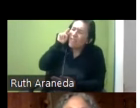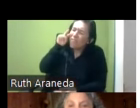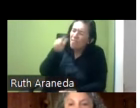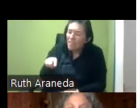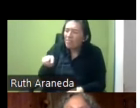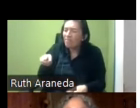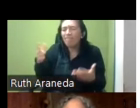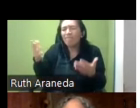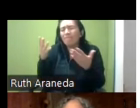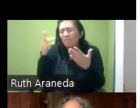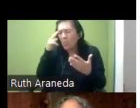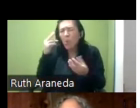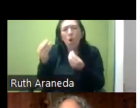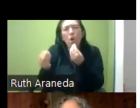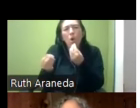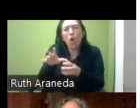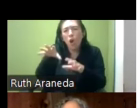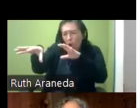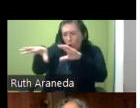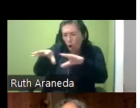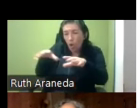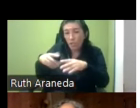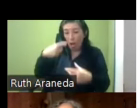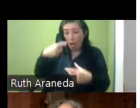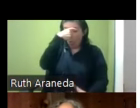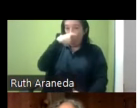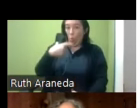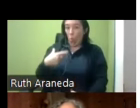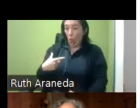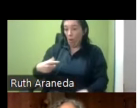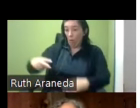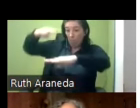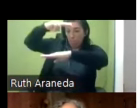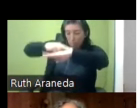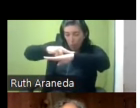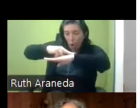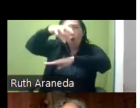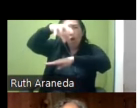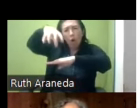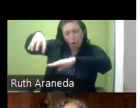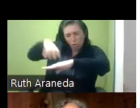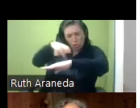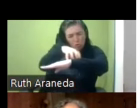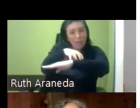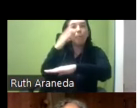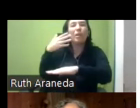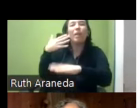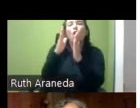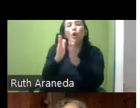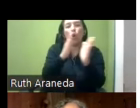cómo se relacionaba cada objeto con el individuo. Por ejemplo, tenemos